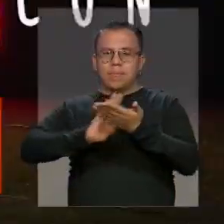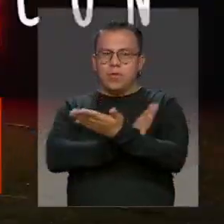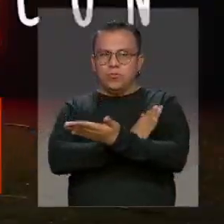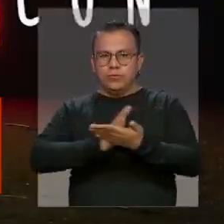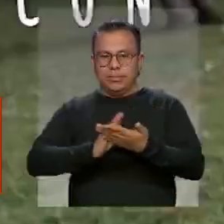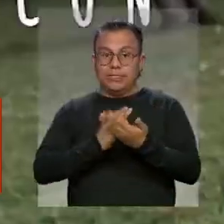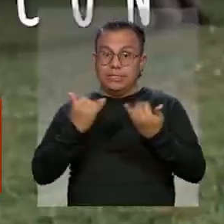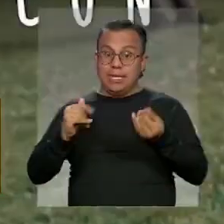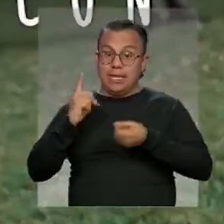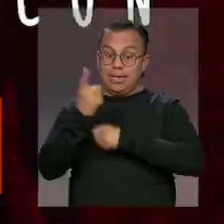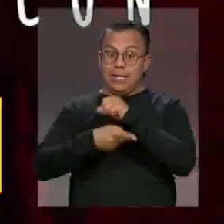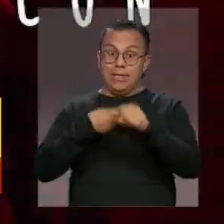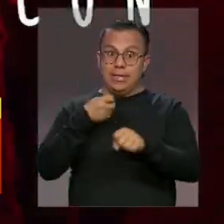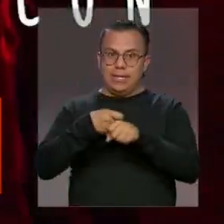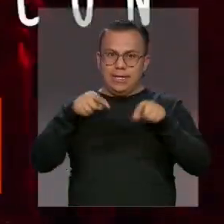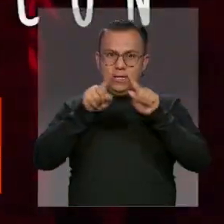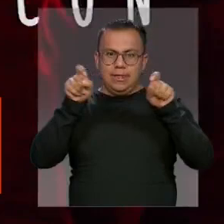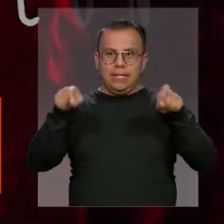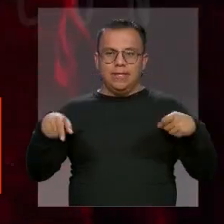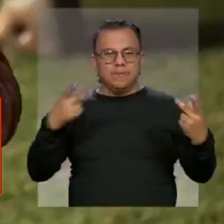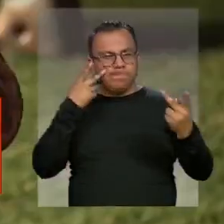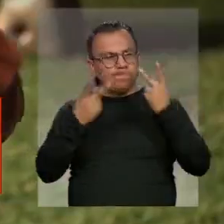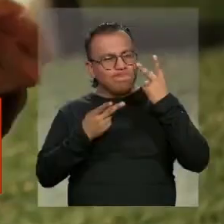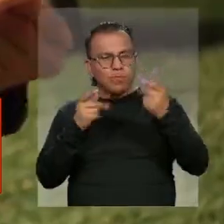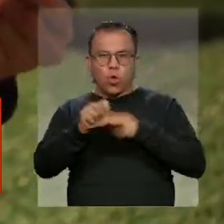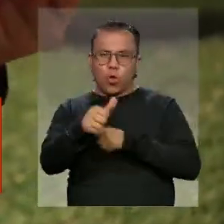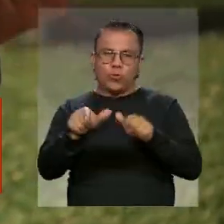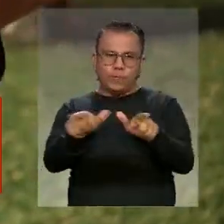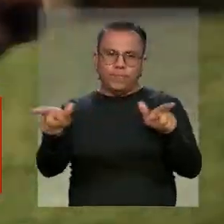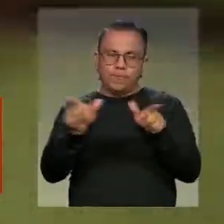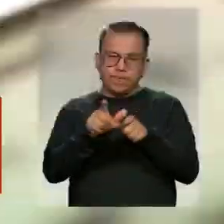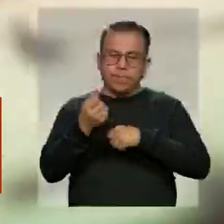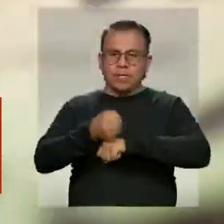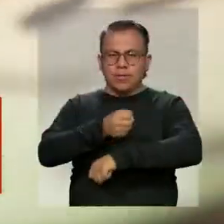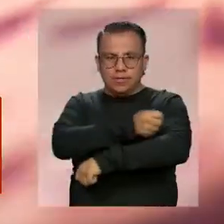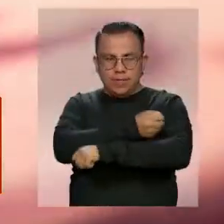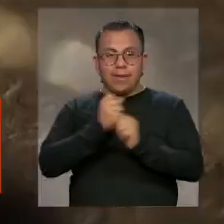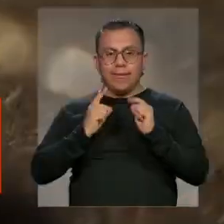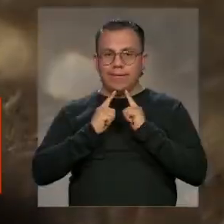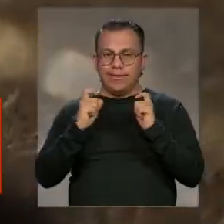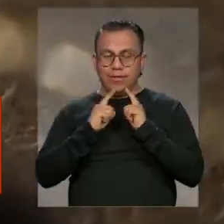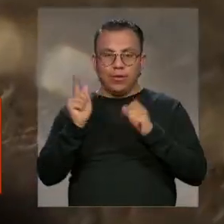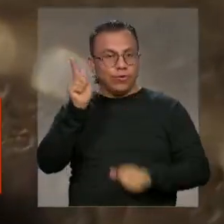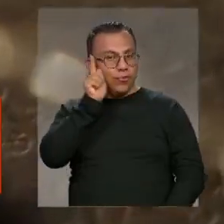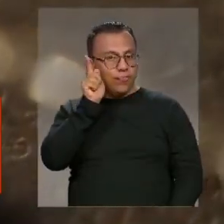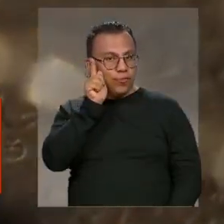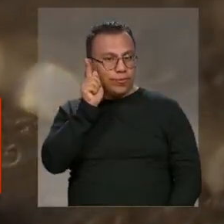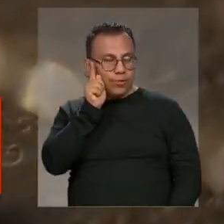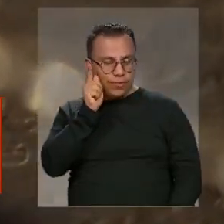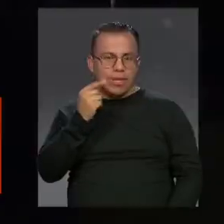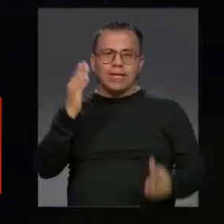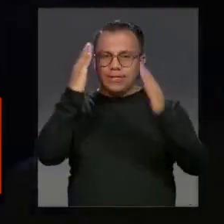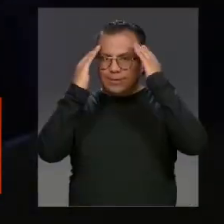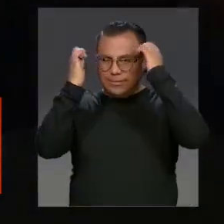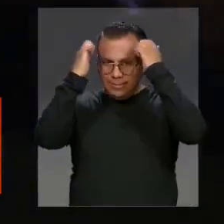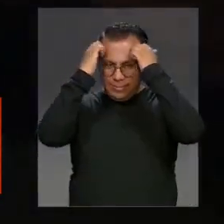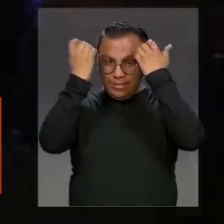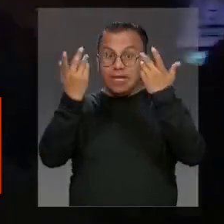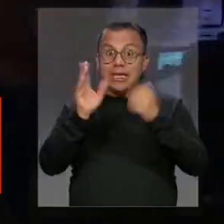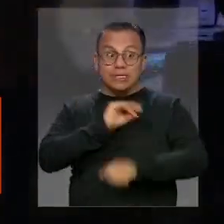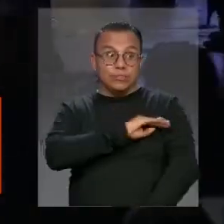musicales. Este año, la Cinemateca visitó otras localidades como Suba, Engativá, Fontibón, San Cristóbal y